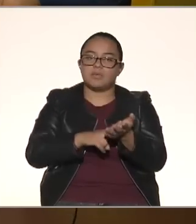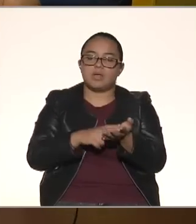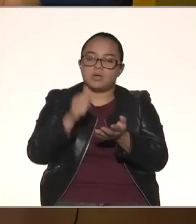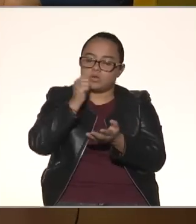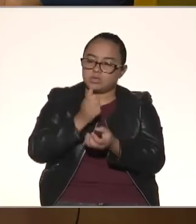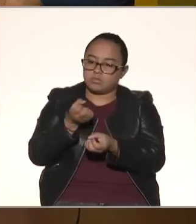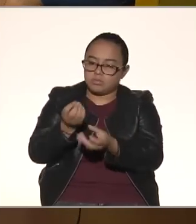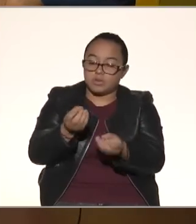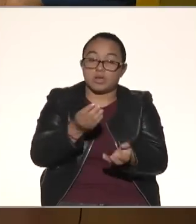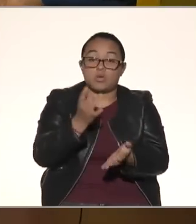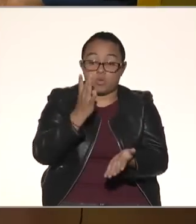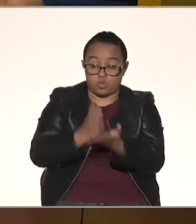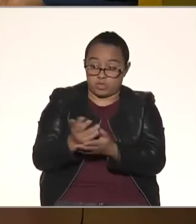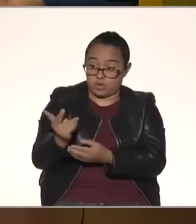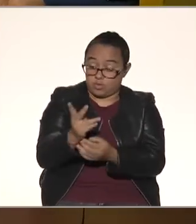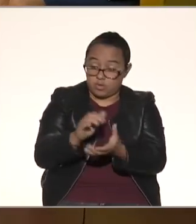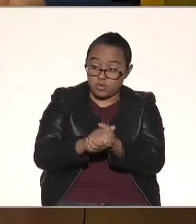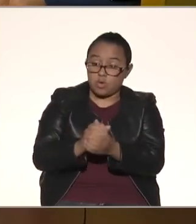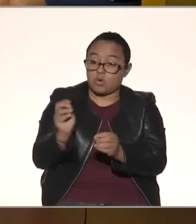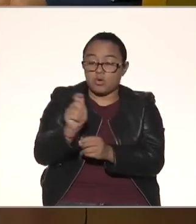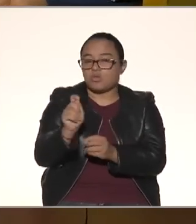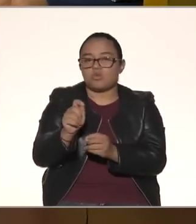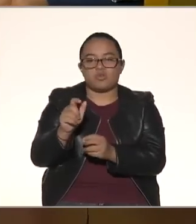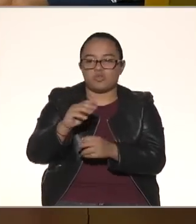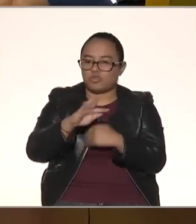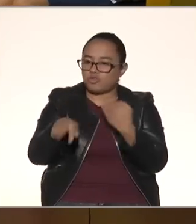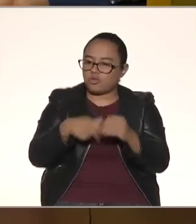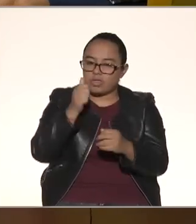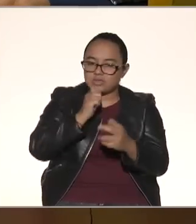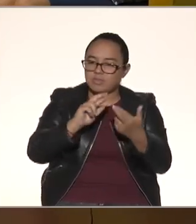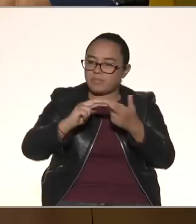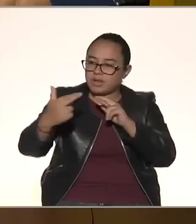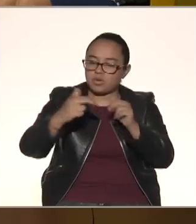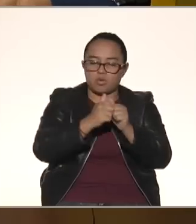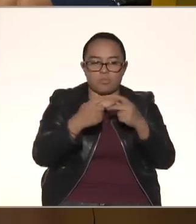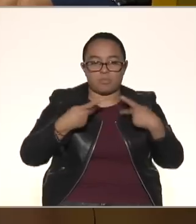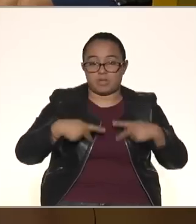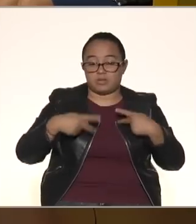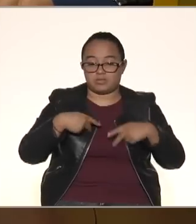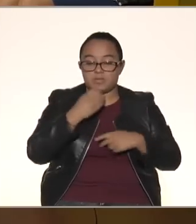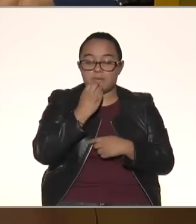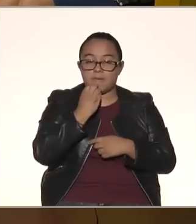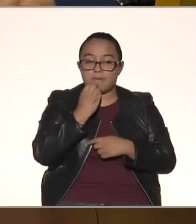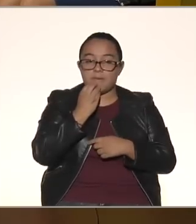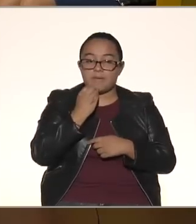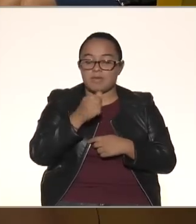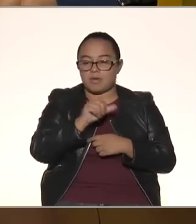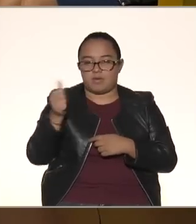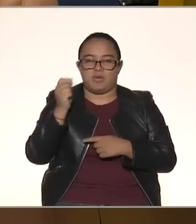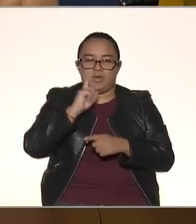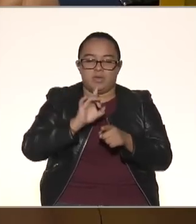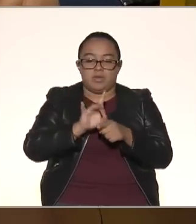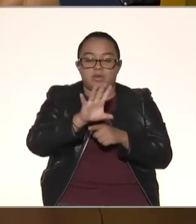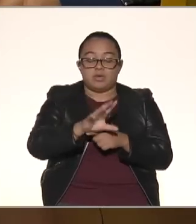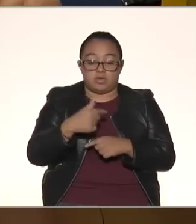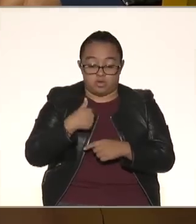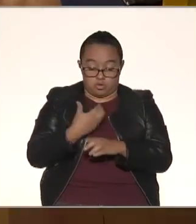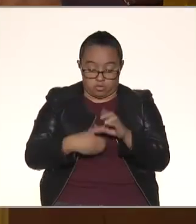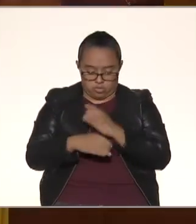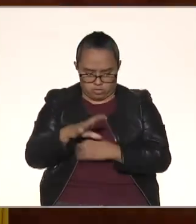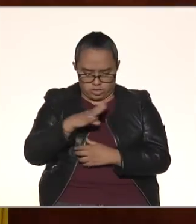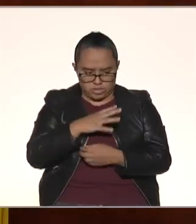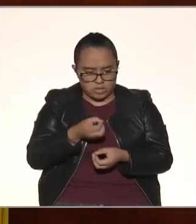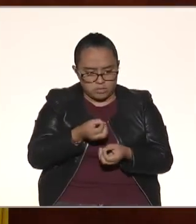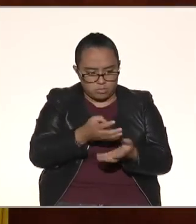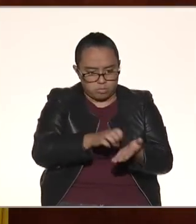no solo con la pareja, sino en todas nuestras relaciones. Mario Eugenia también nos comenta que damos lo que tenemos si estamos